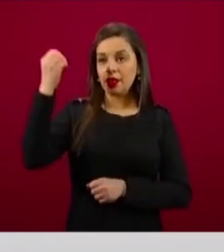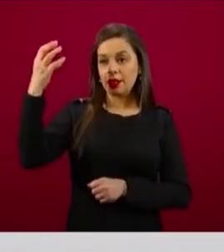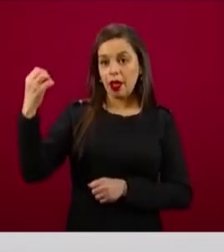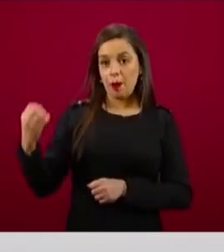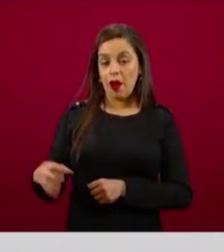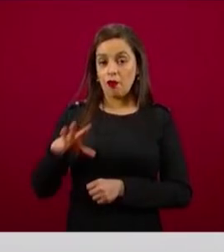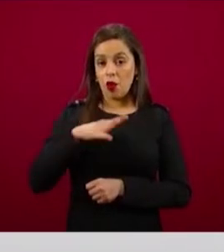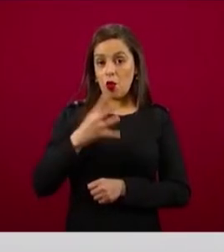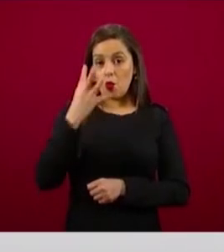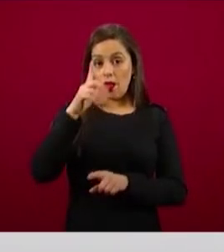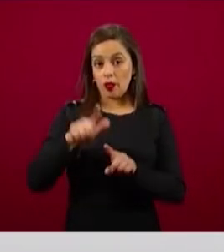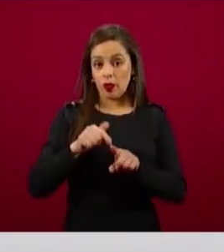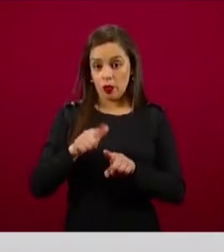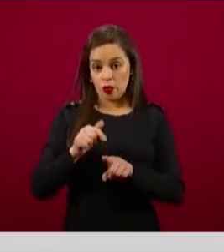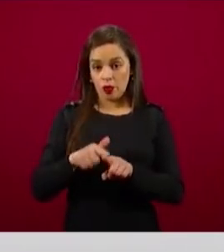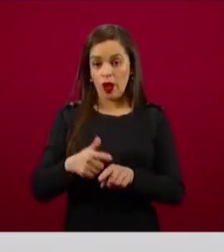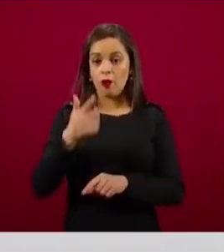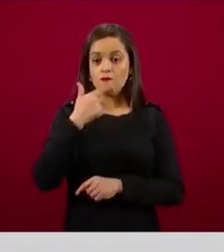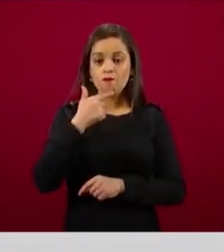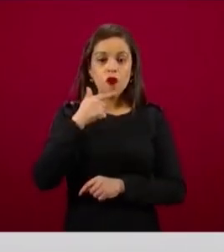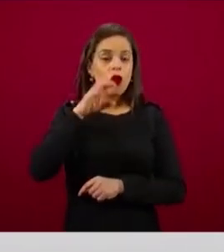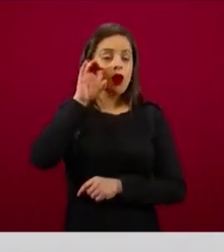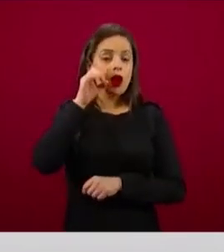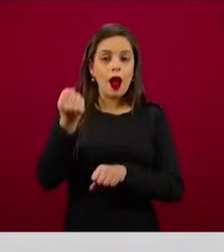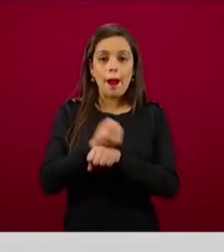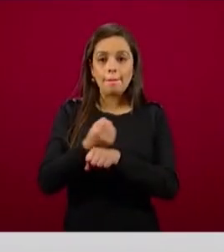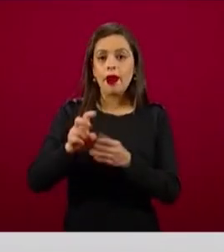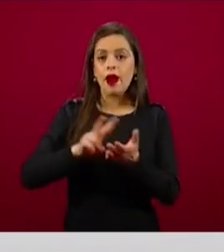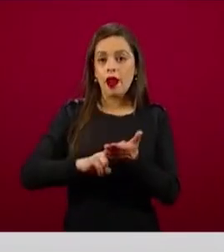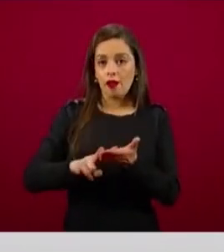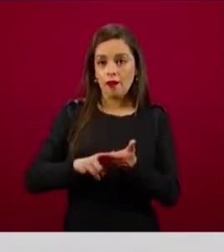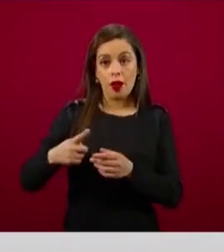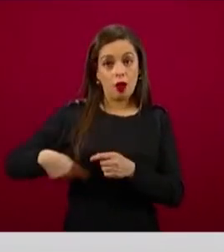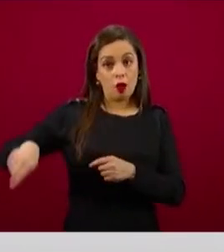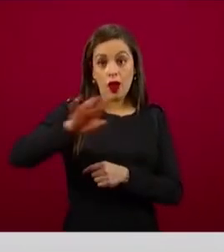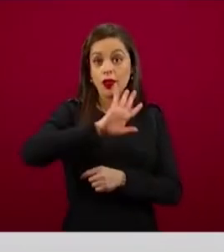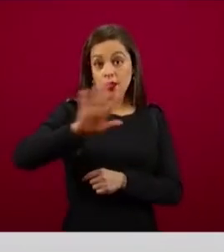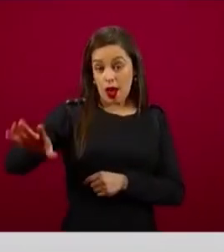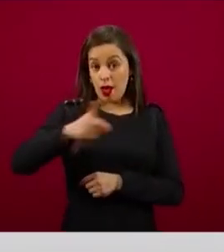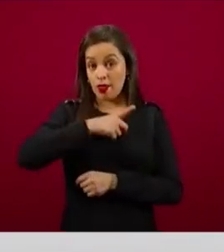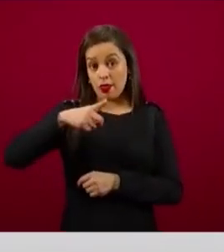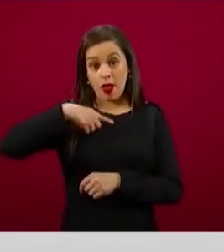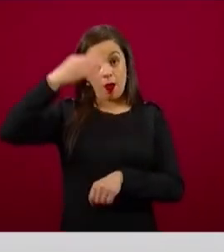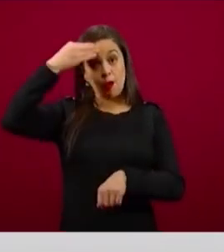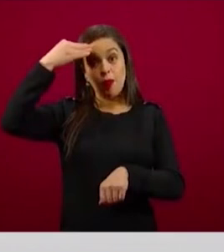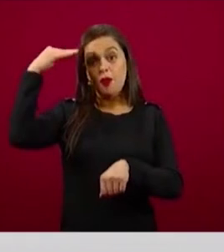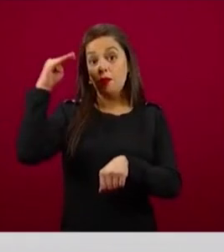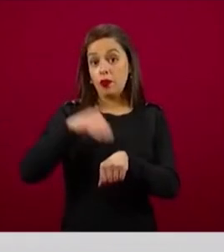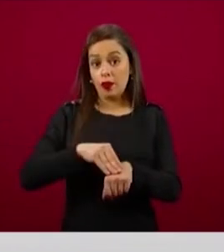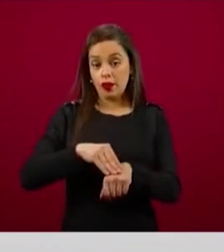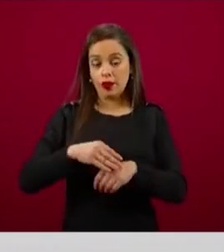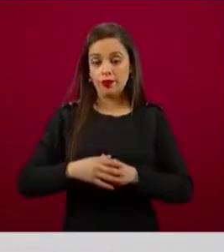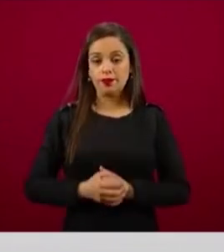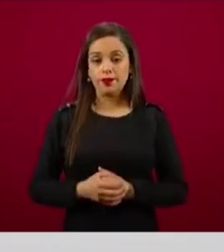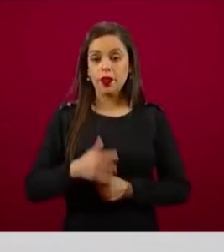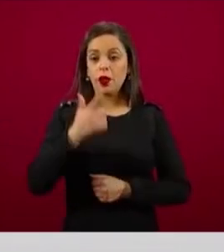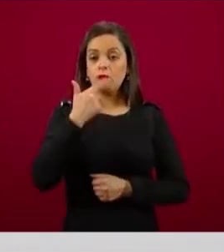naranja, amarillo y verde, ese ya nos los tendríamos que haber aprendido. Rojo, naranja, amarillo y verde. En el